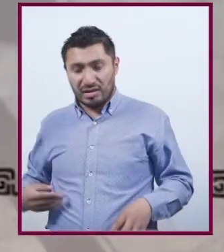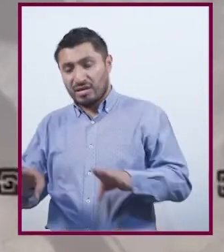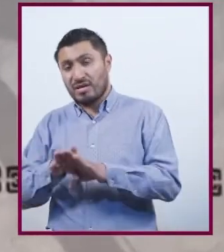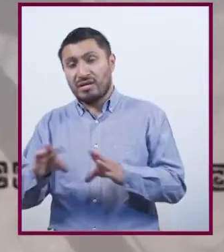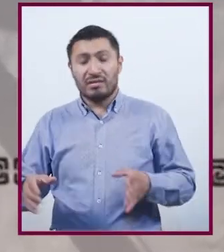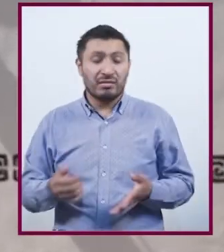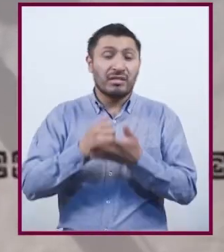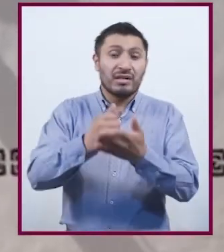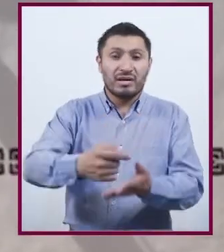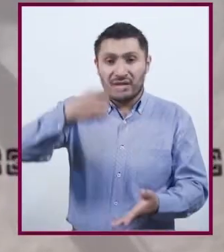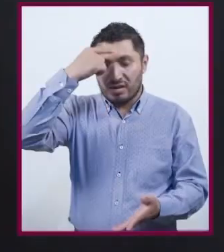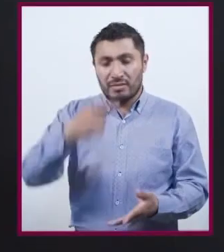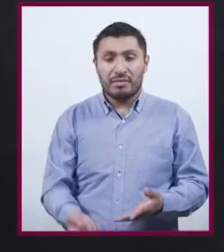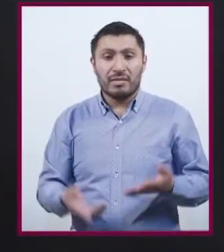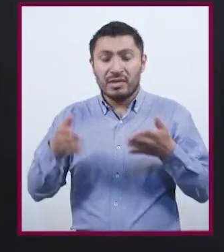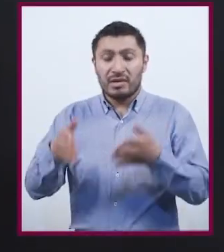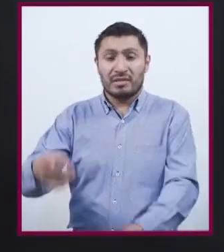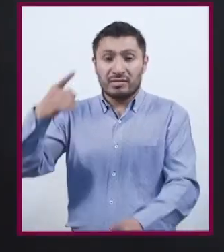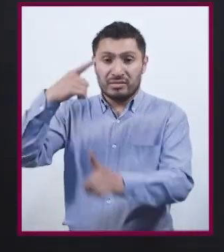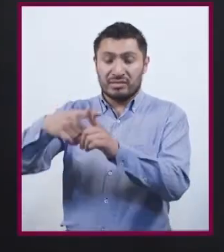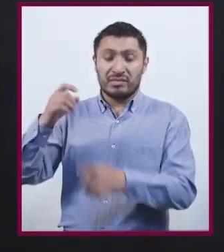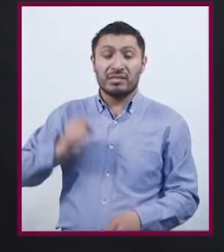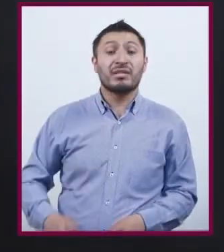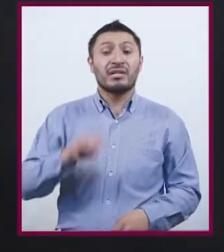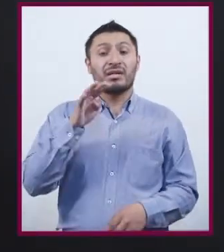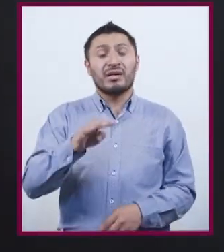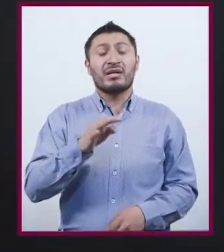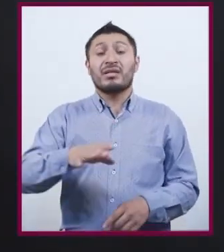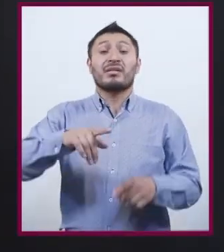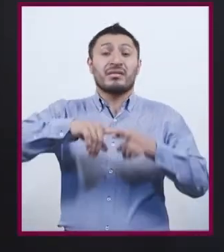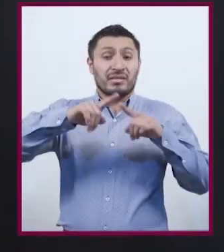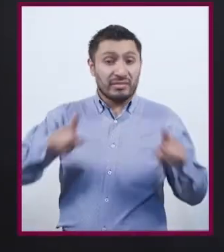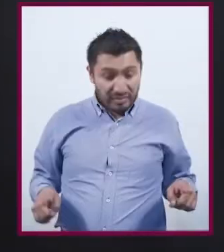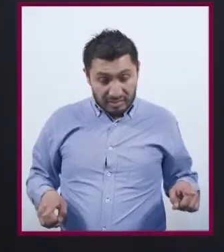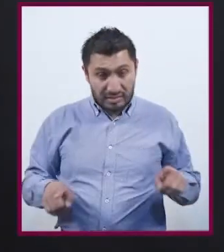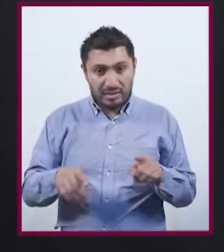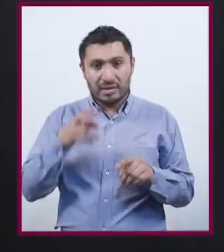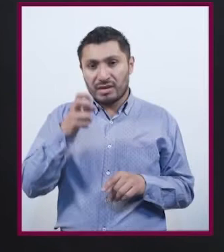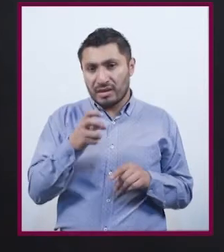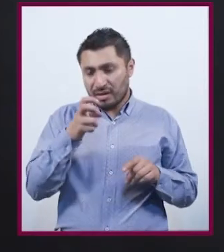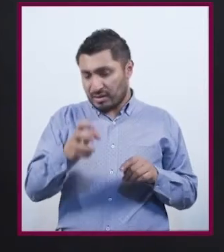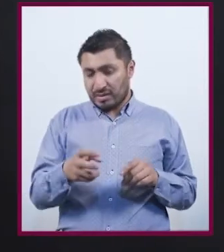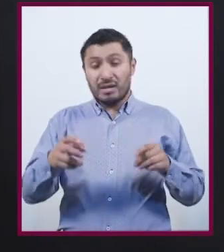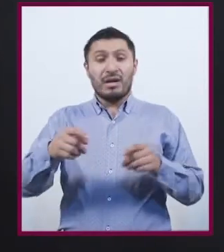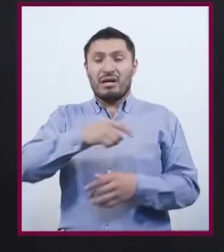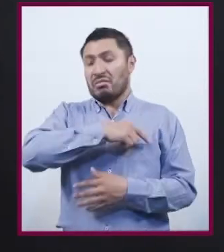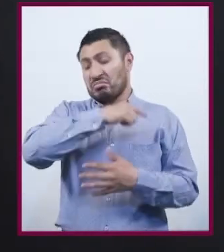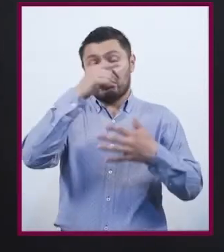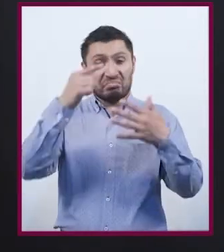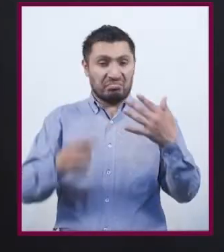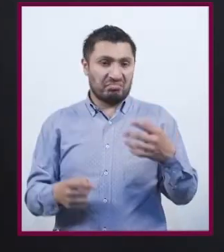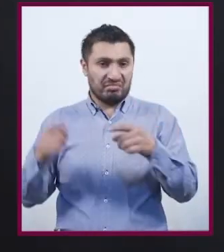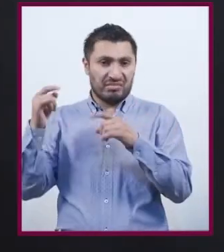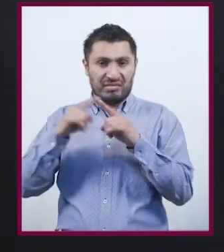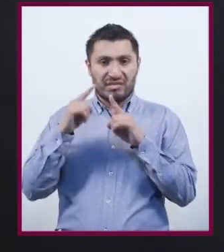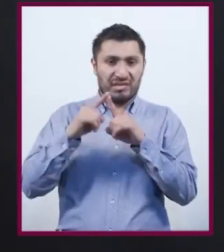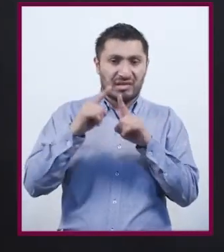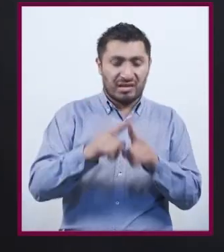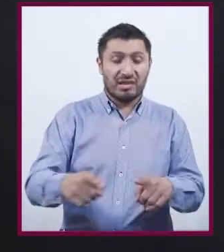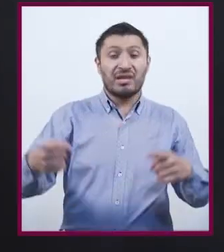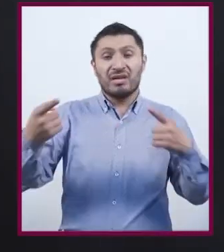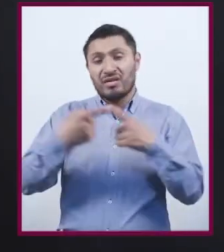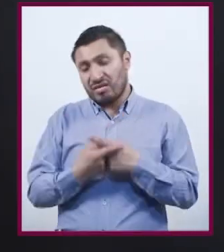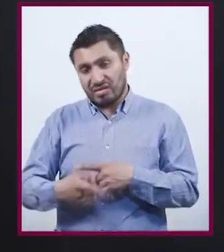cementerios en el siglo XIX. Cabe resaltar que la actitud de estas y otras diócesis contrastaron con las de Michoacán,